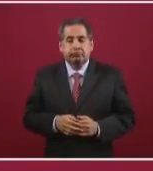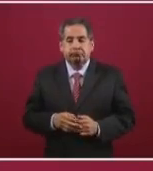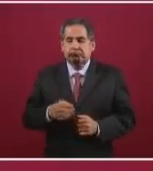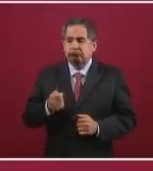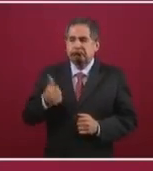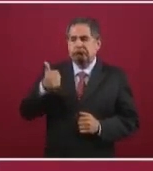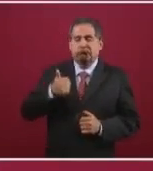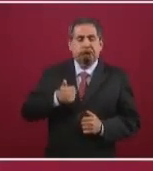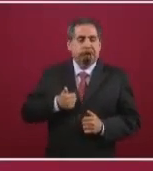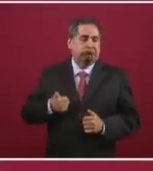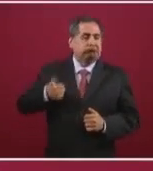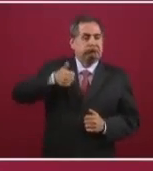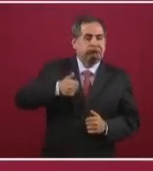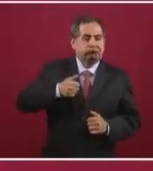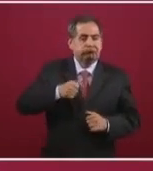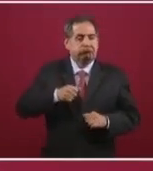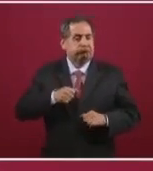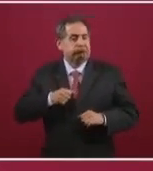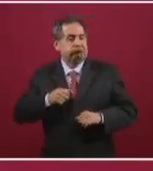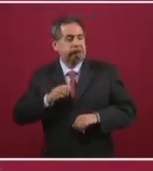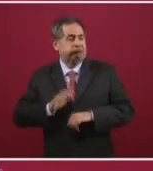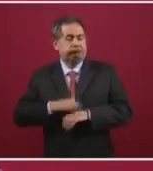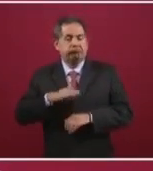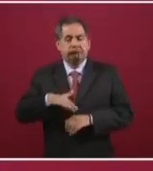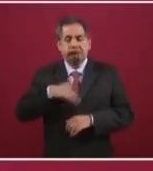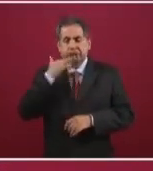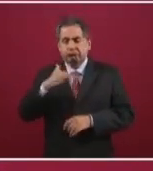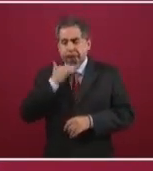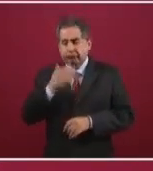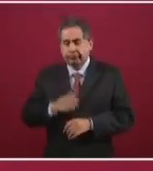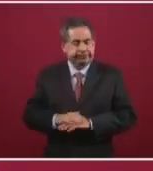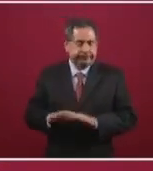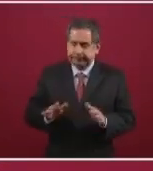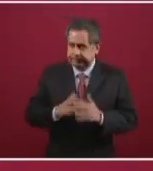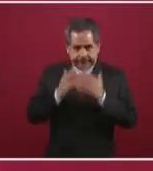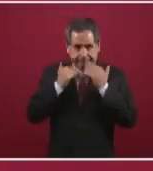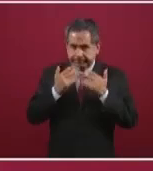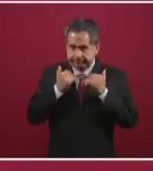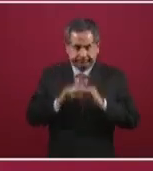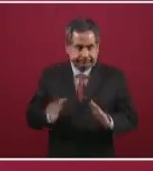predominio de corrupción.